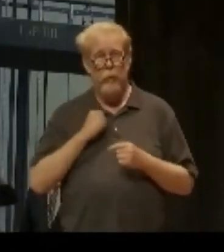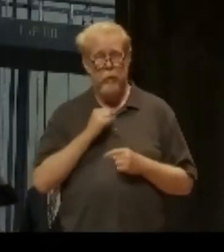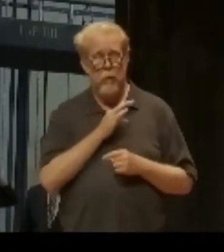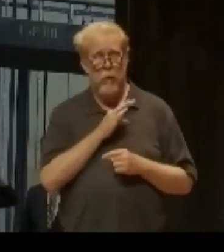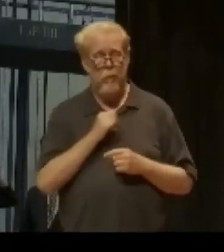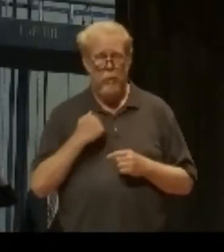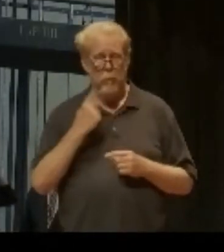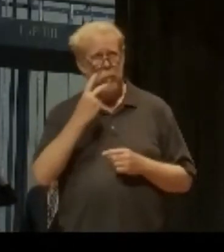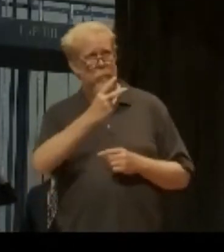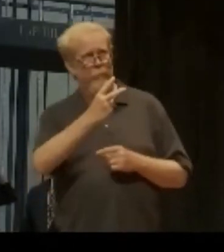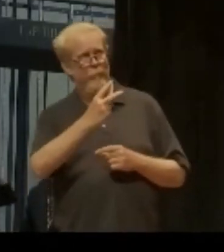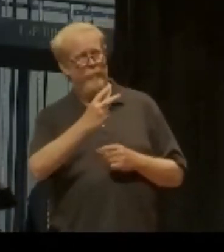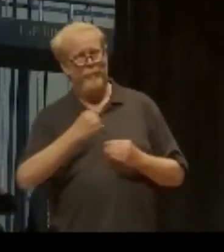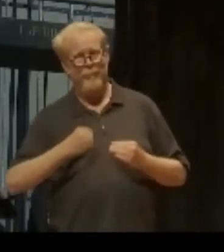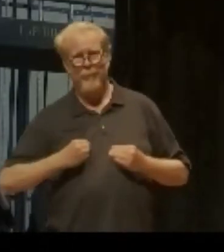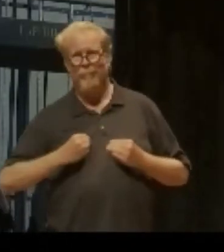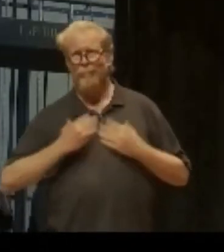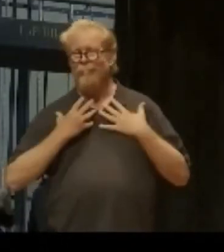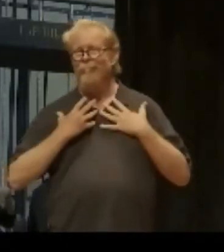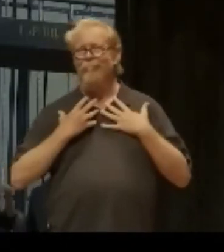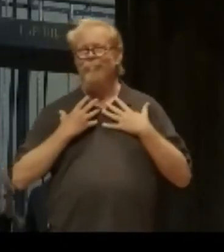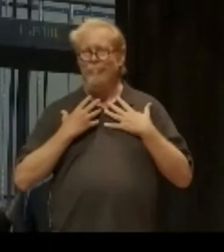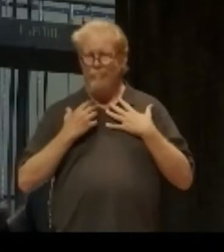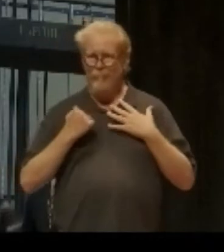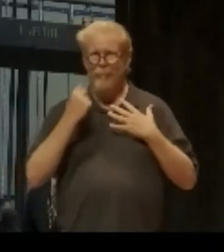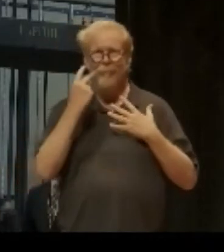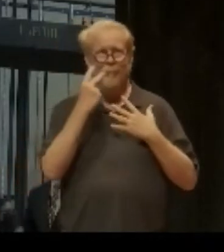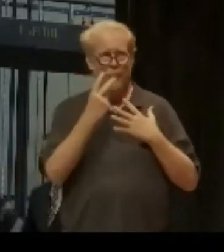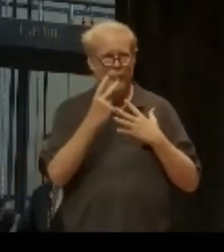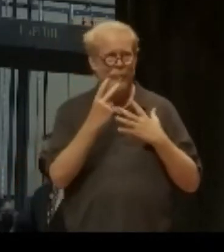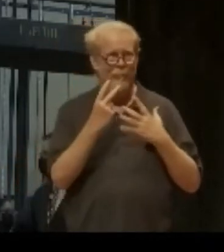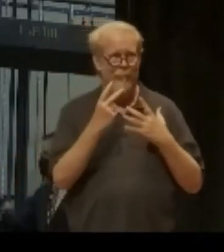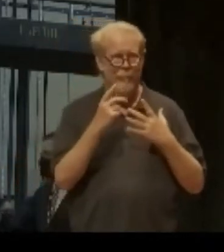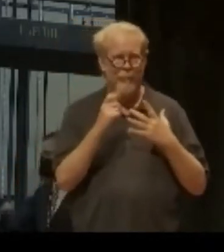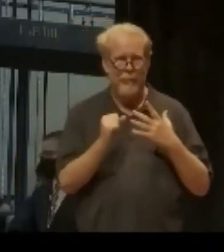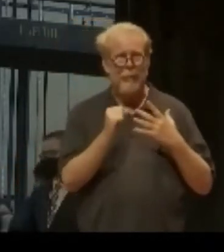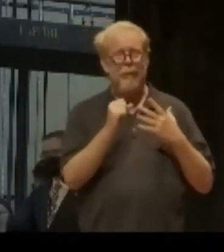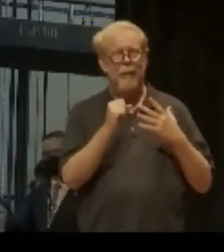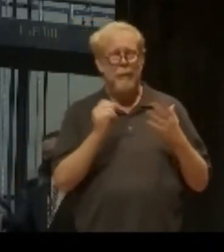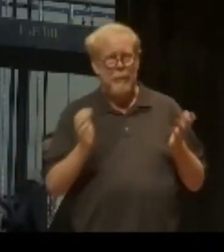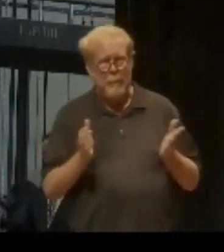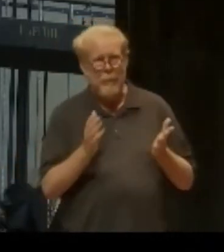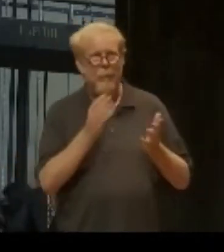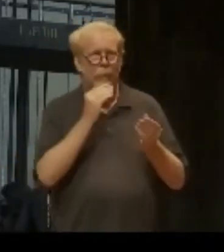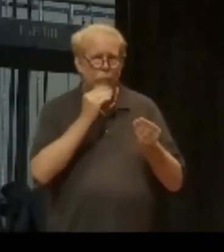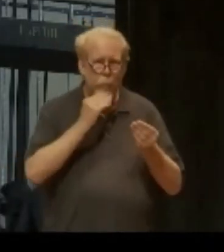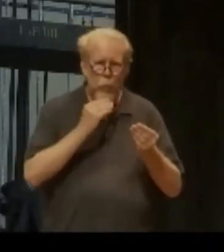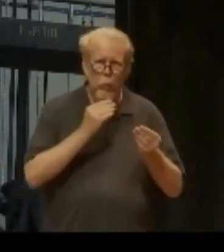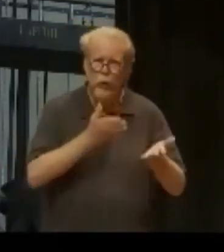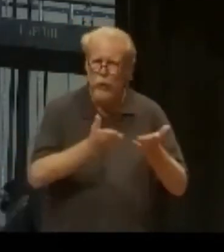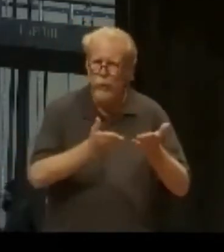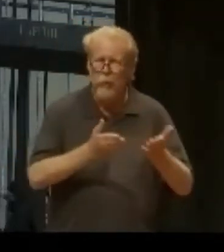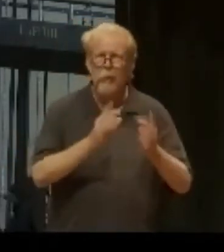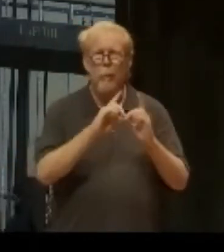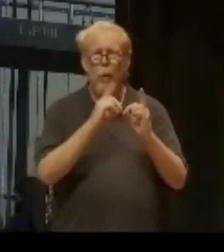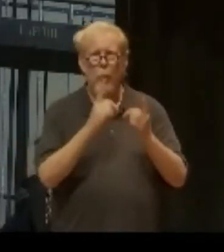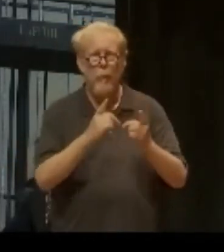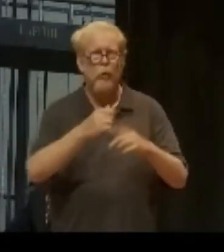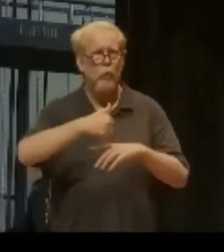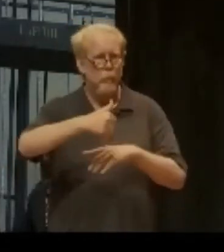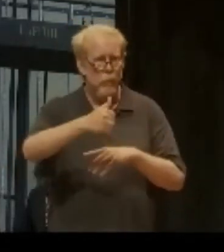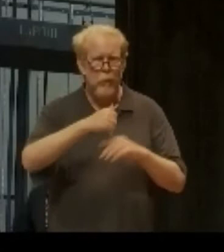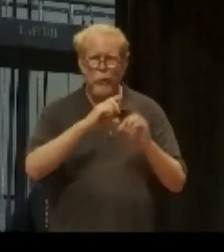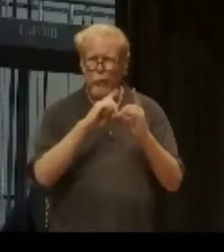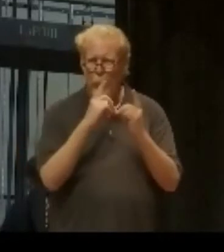el personal. Yo me inspiré muchísimo por lo que vi en el equipo de las escuelas, en el departamento